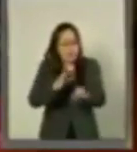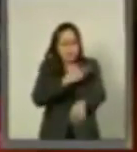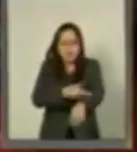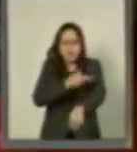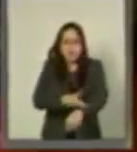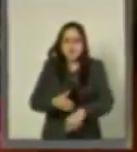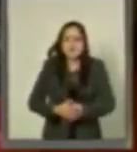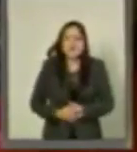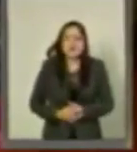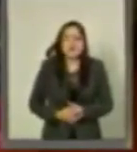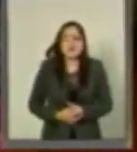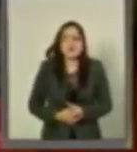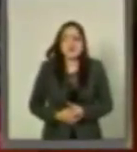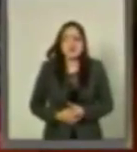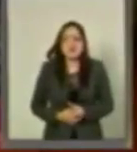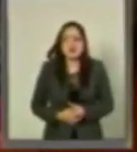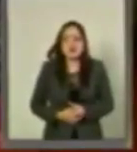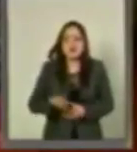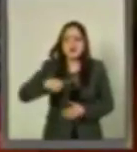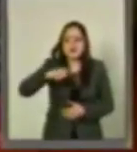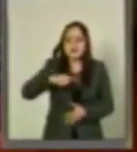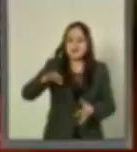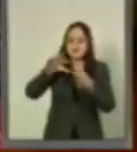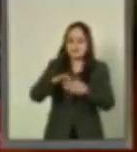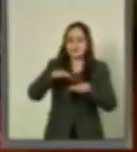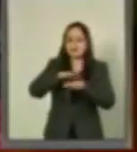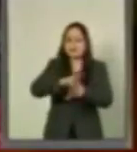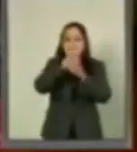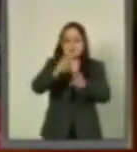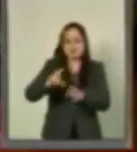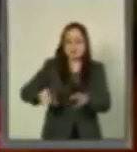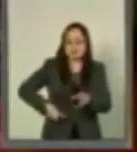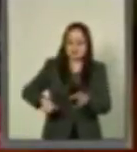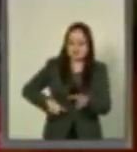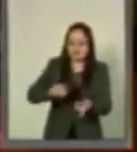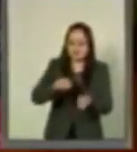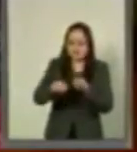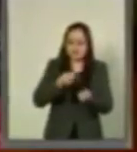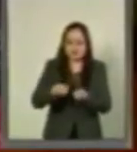No estamos en el tema de gobernabilidad, senador,